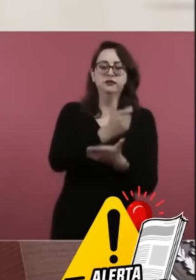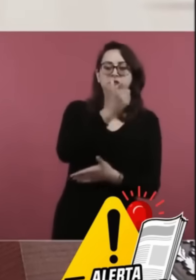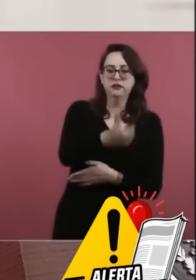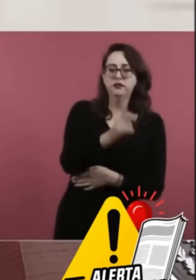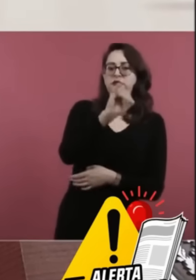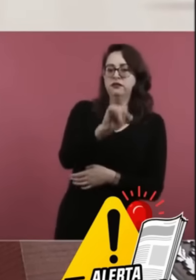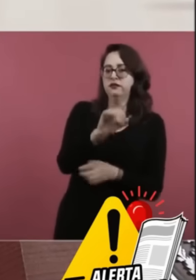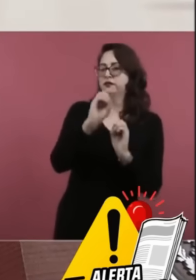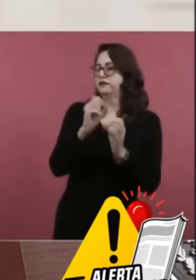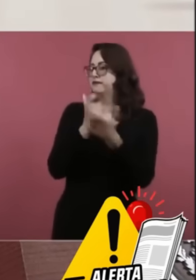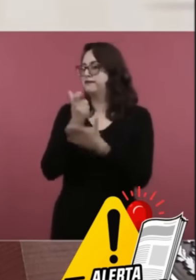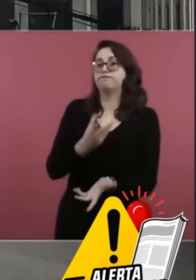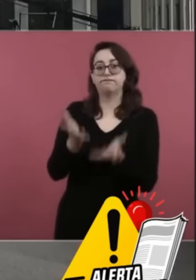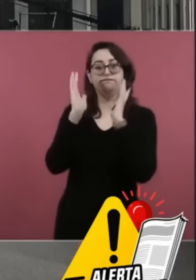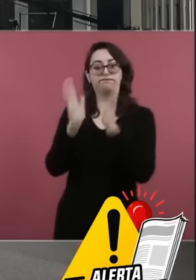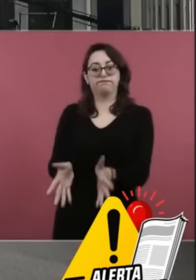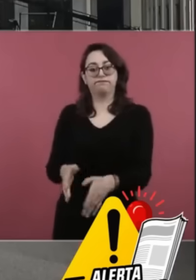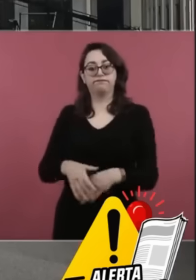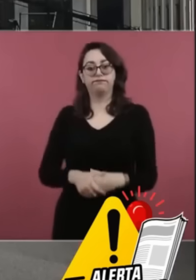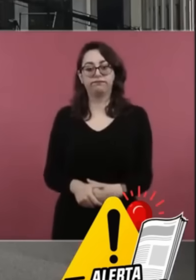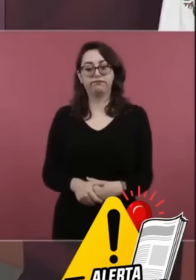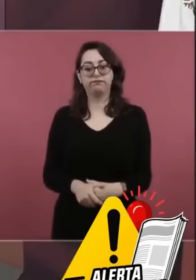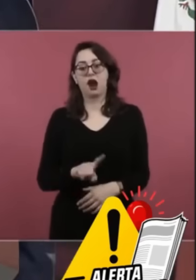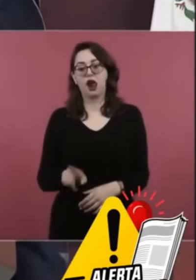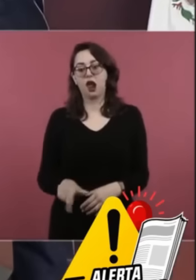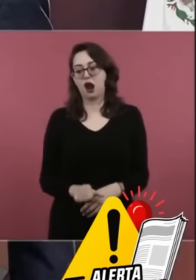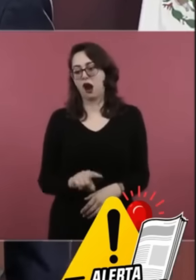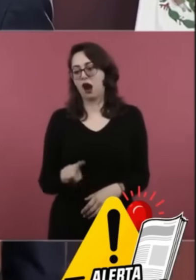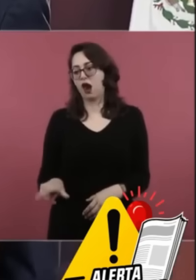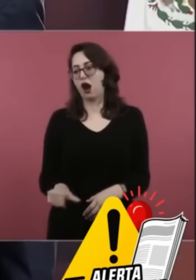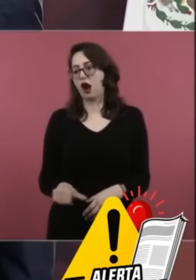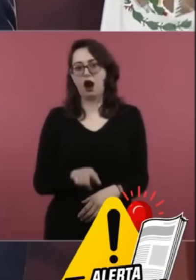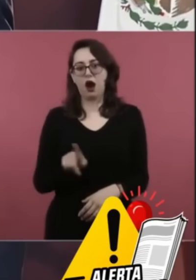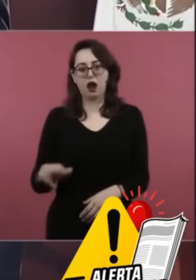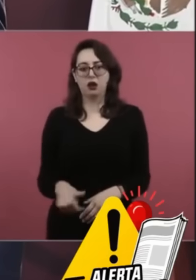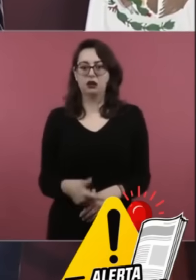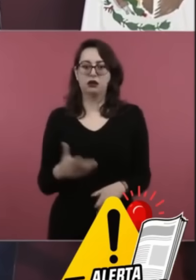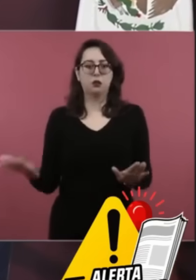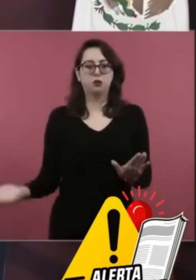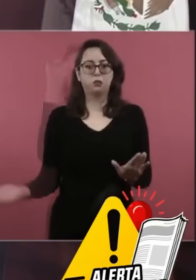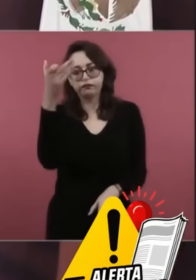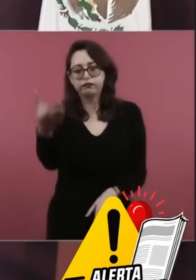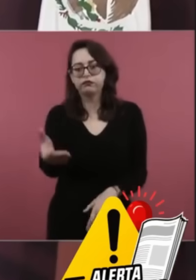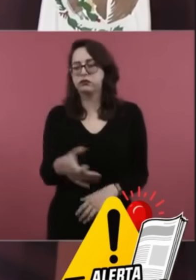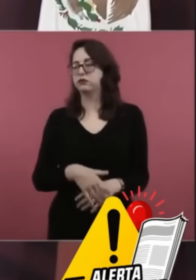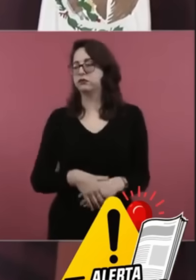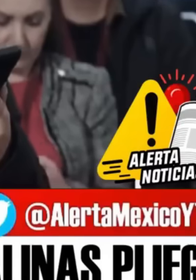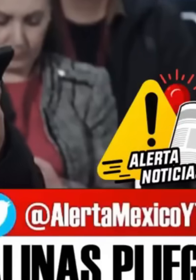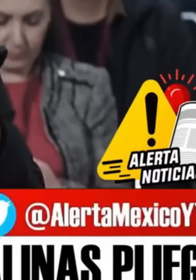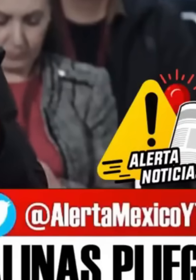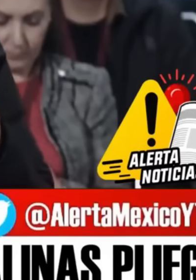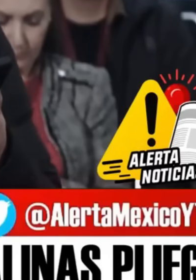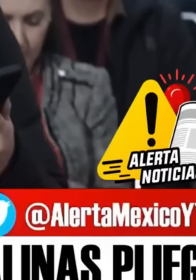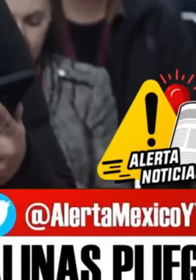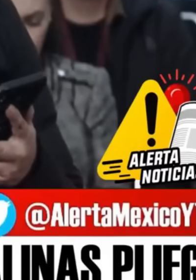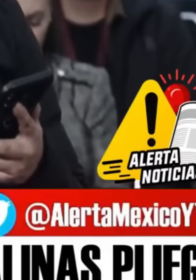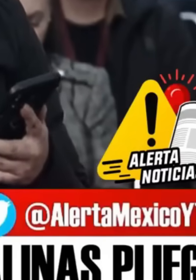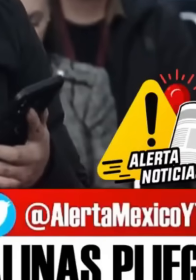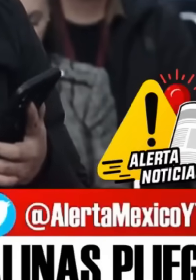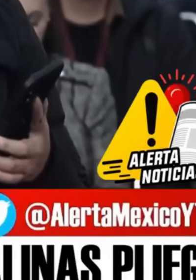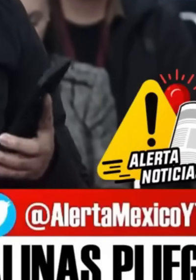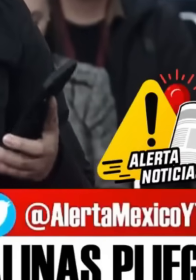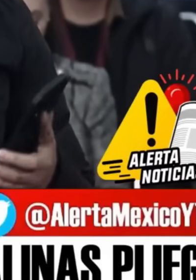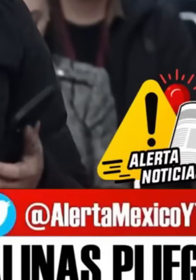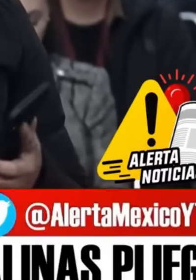otro, de conformidad con la ley, pero no mantener ahí guardado, archivado el expediente. En una